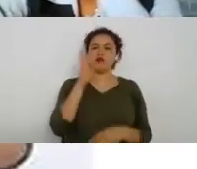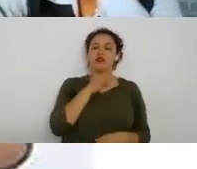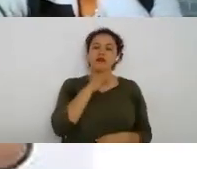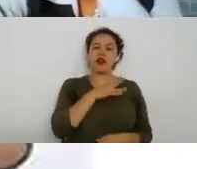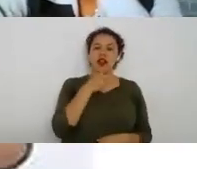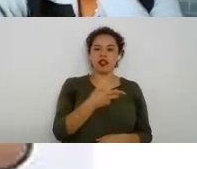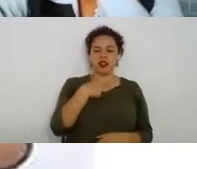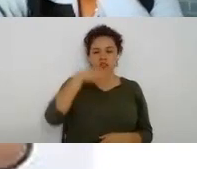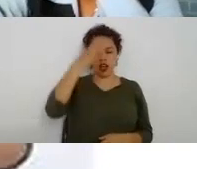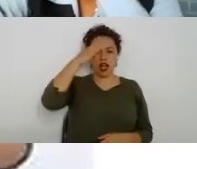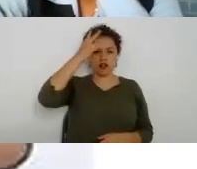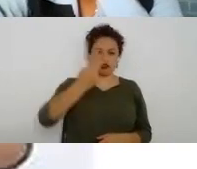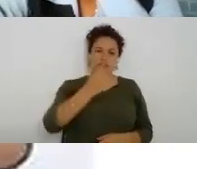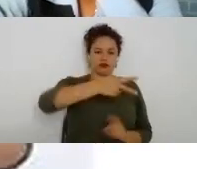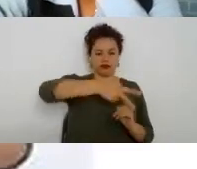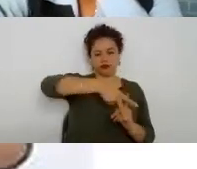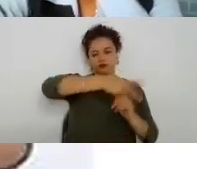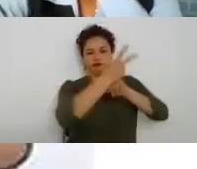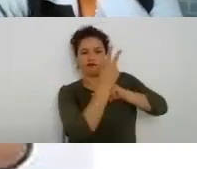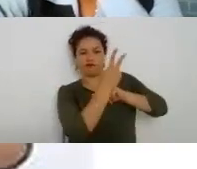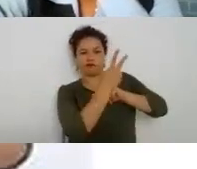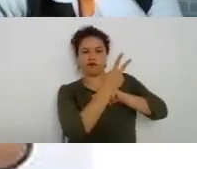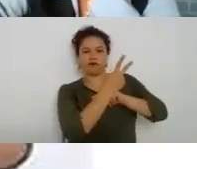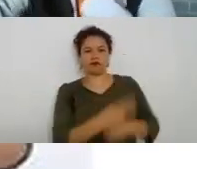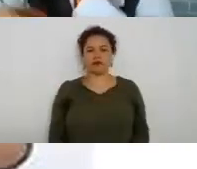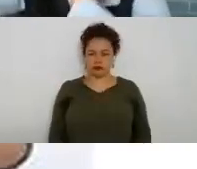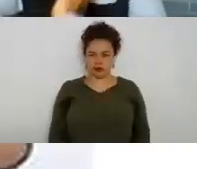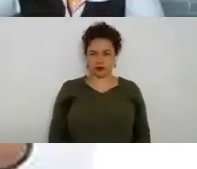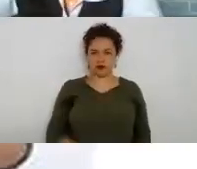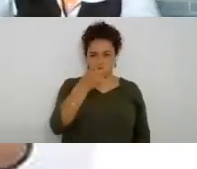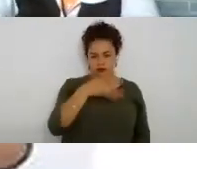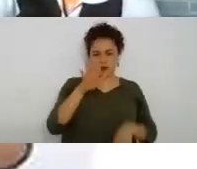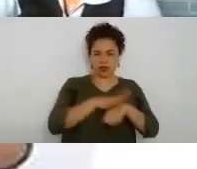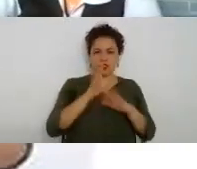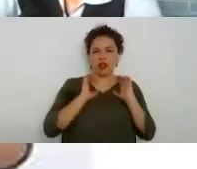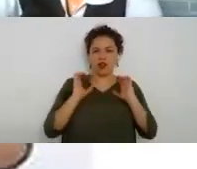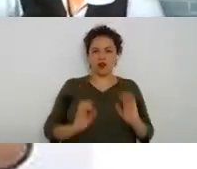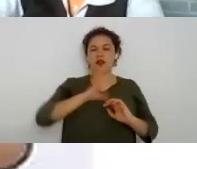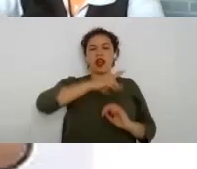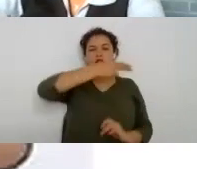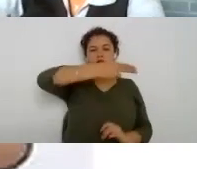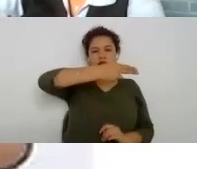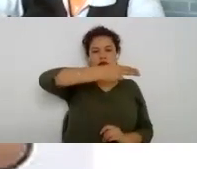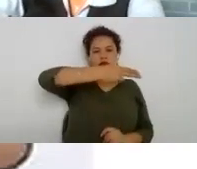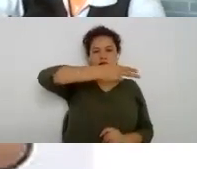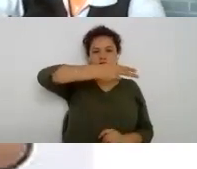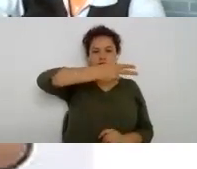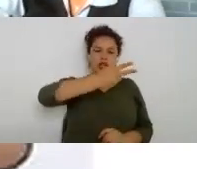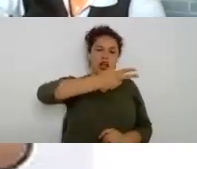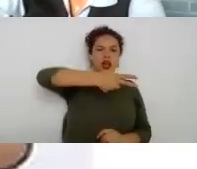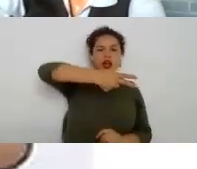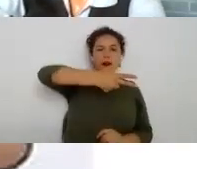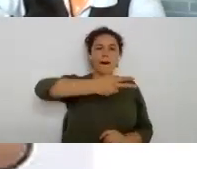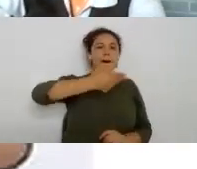la cabeza hacia abajo y los pies hacia arriba. Sí. Okay. Exactamente. Ahí la fuerza del cuerpo ya no está distribuido equitativamente.